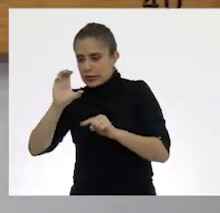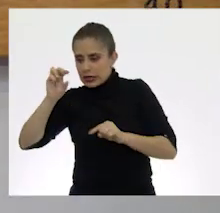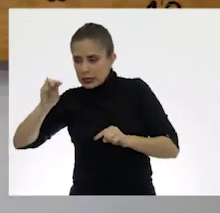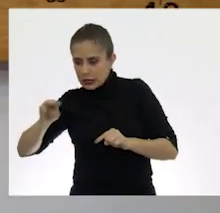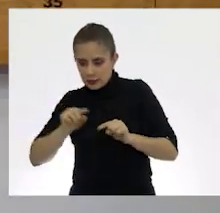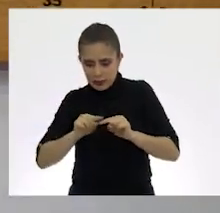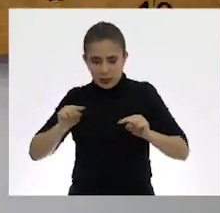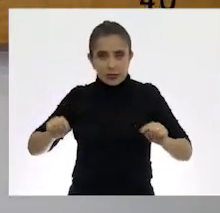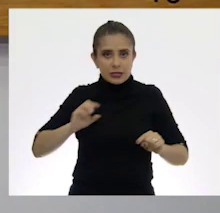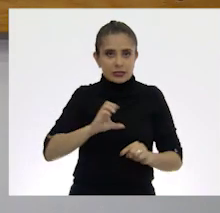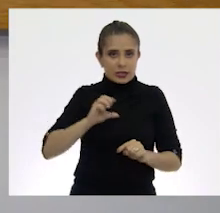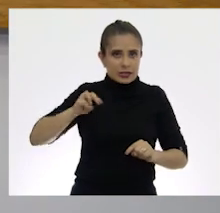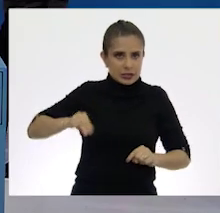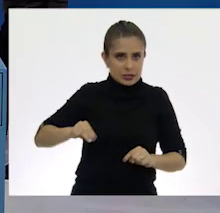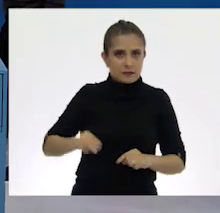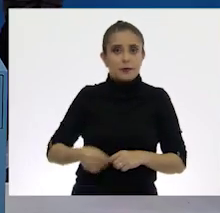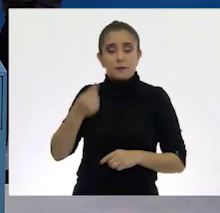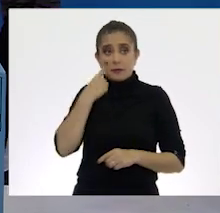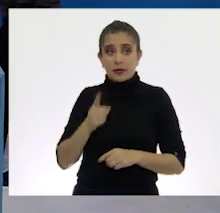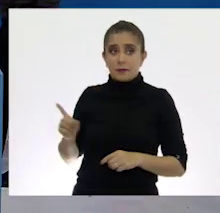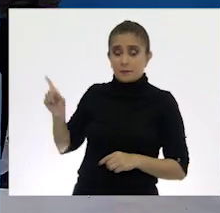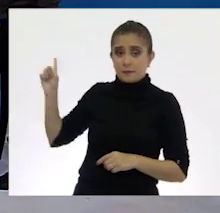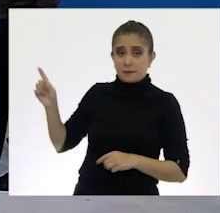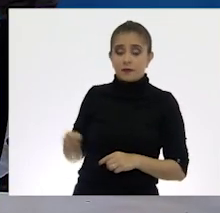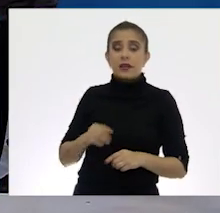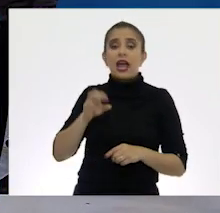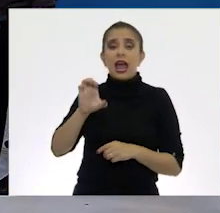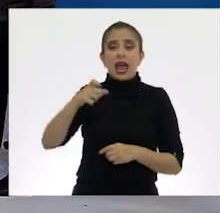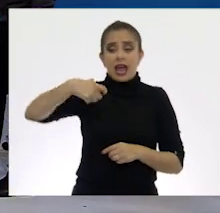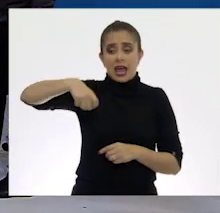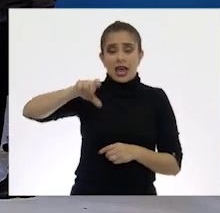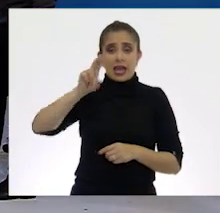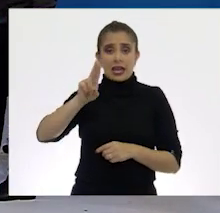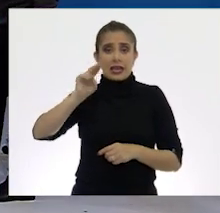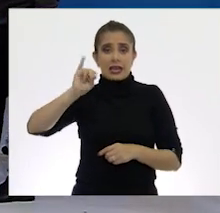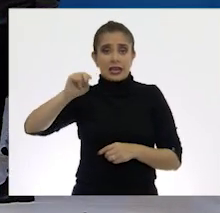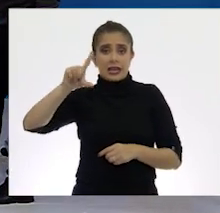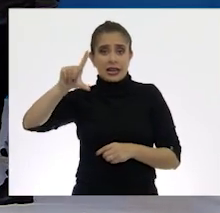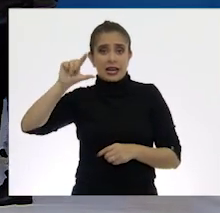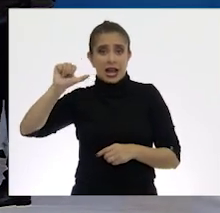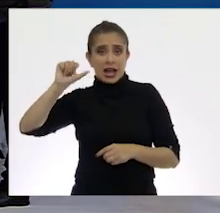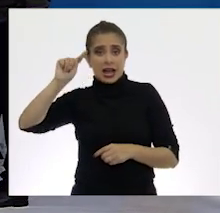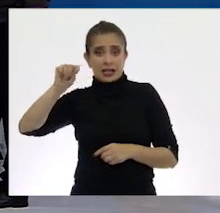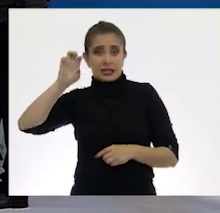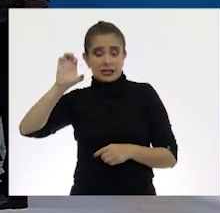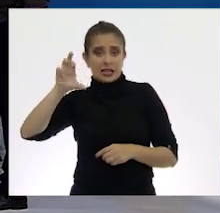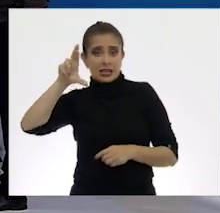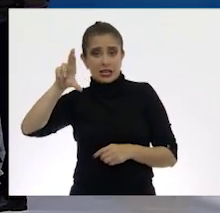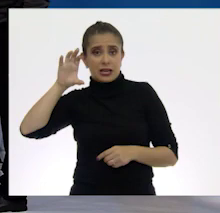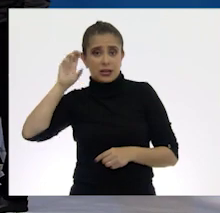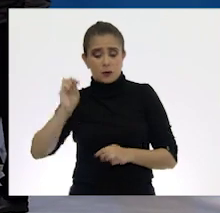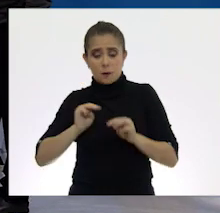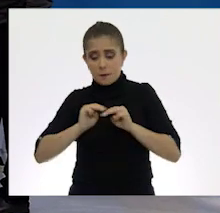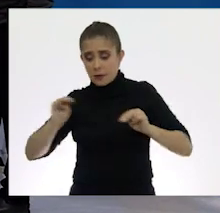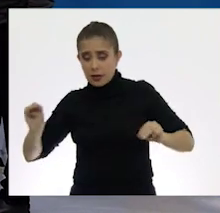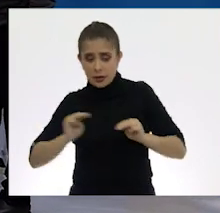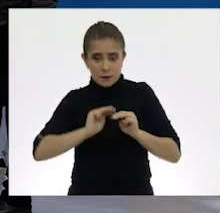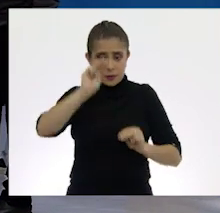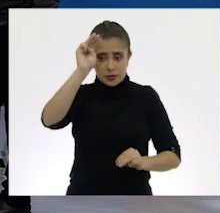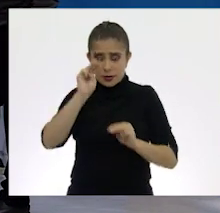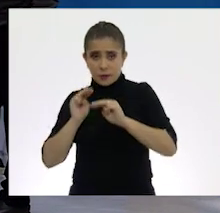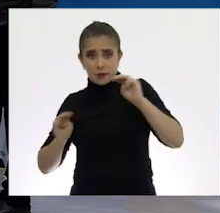lado del triángulo equilátero que voy a marcar va a medir aquí en el